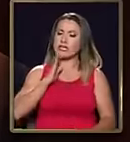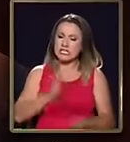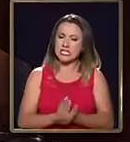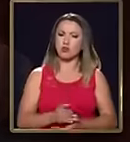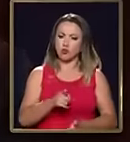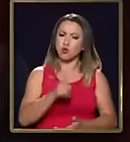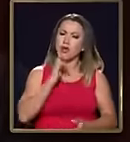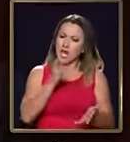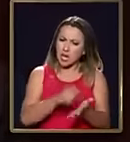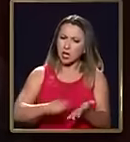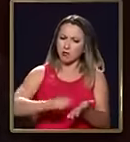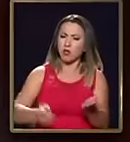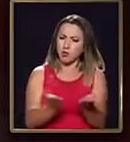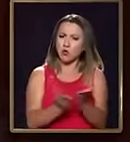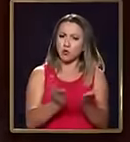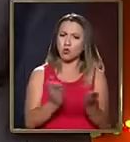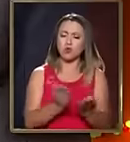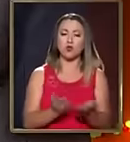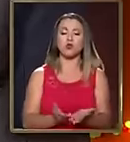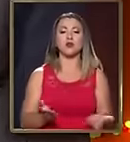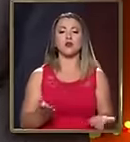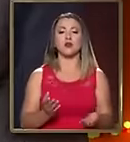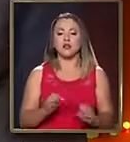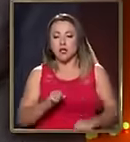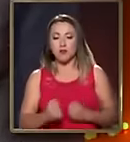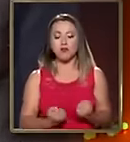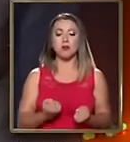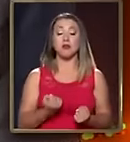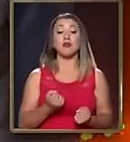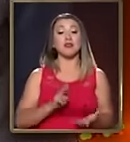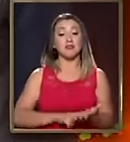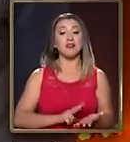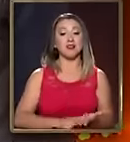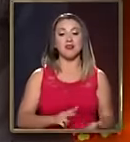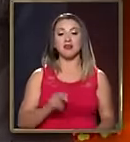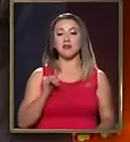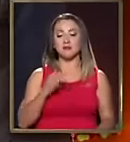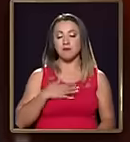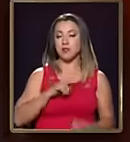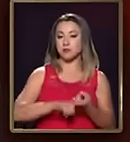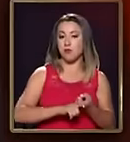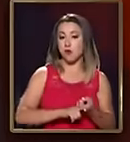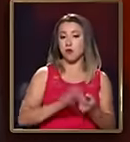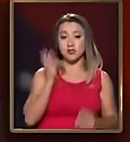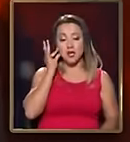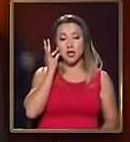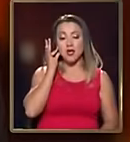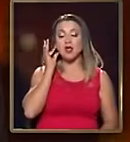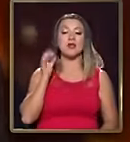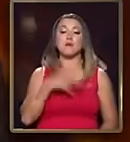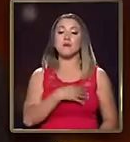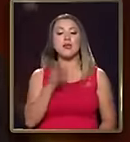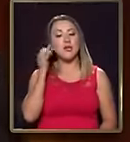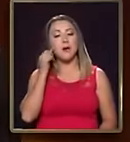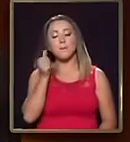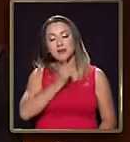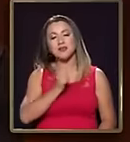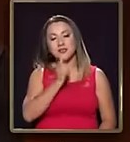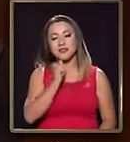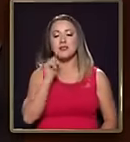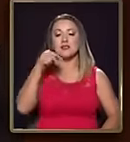porque me mata el nerviosismo, porque mire de cosas, pero tuvieron particularmente mi señora y mi hija la paciencia para aguantarme y llegar a